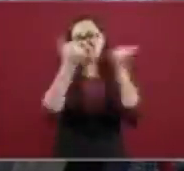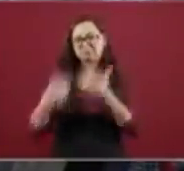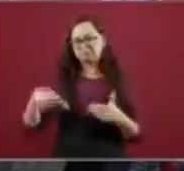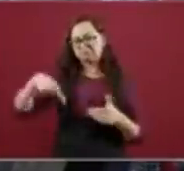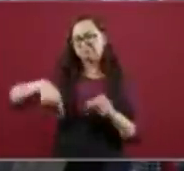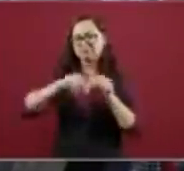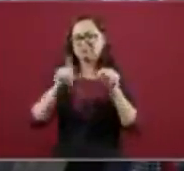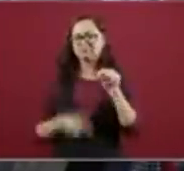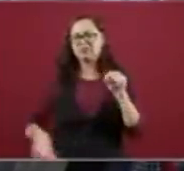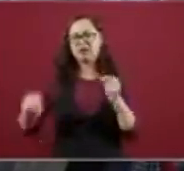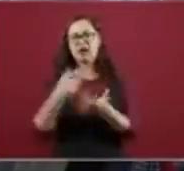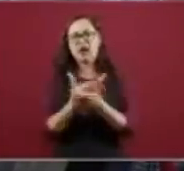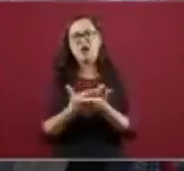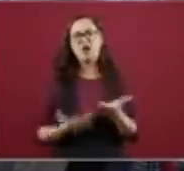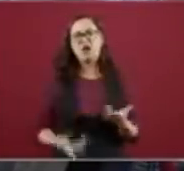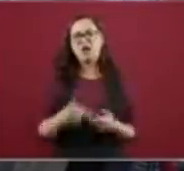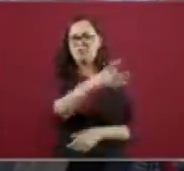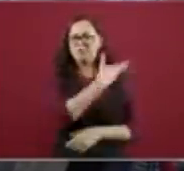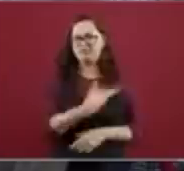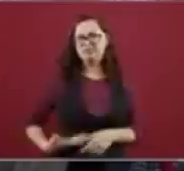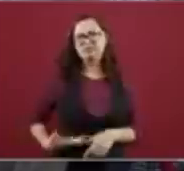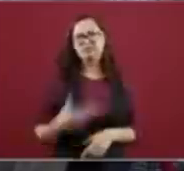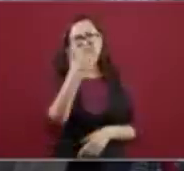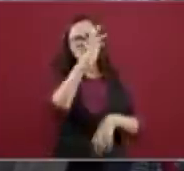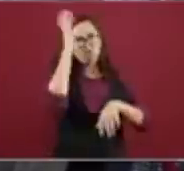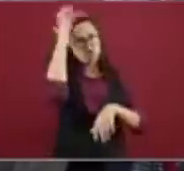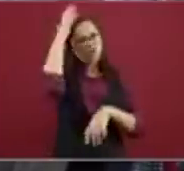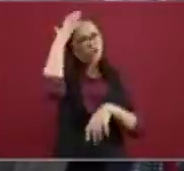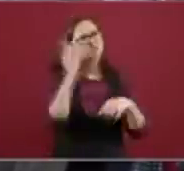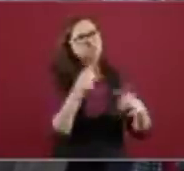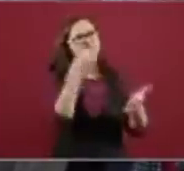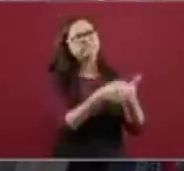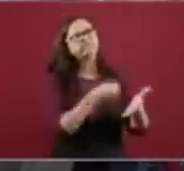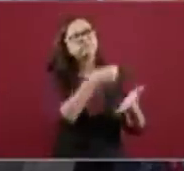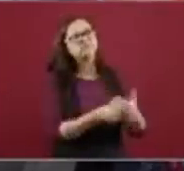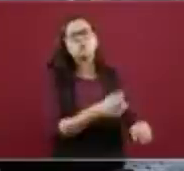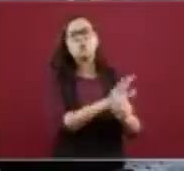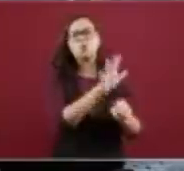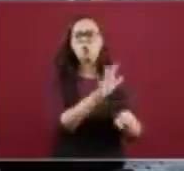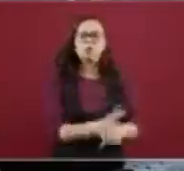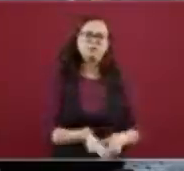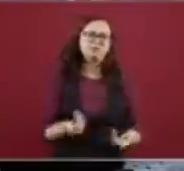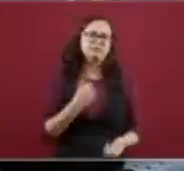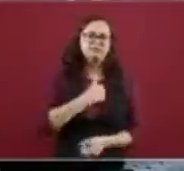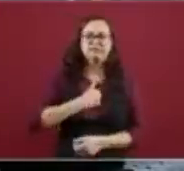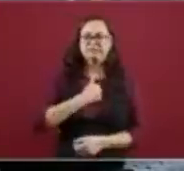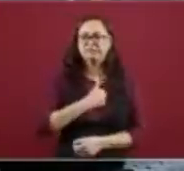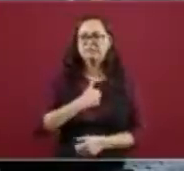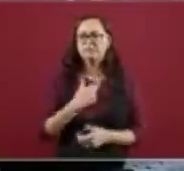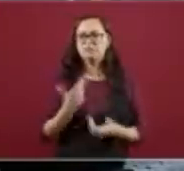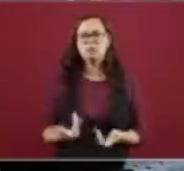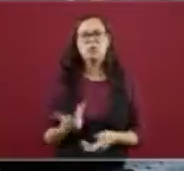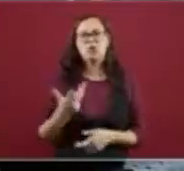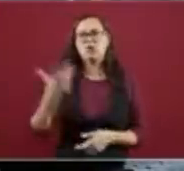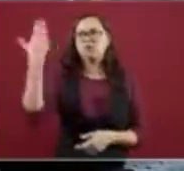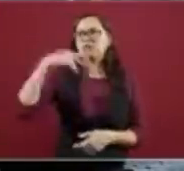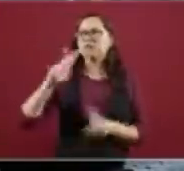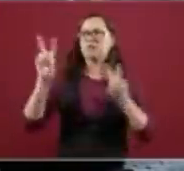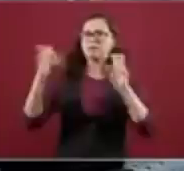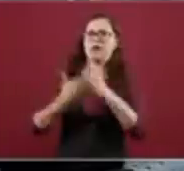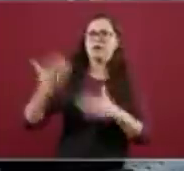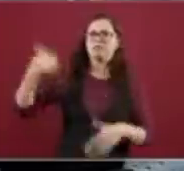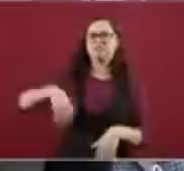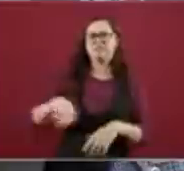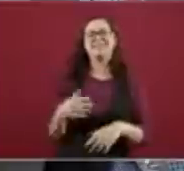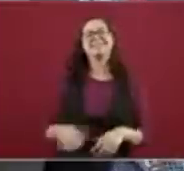gobierno de Donald Trump en esta materia? Tenemos el episodio lamentablemente histórico de Rápido y Furioso, que nunca se aclaró ni se